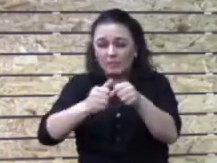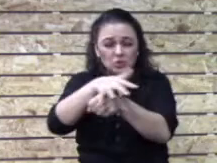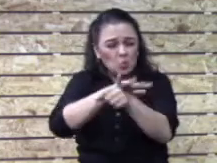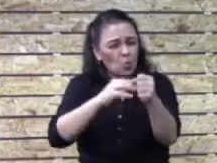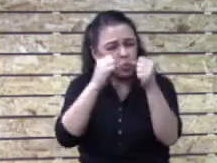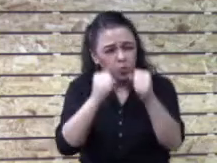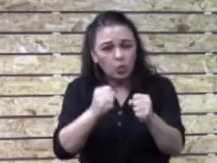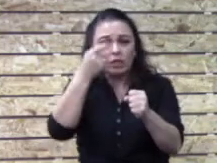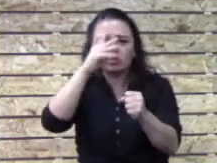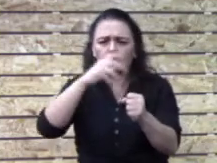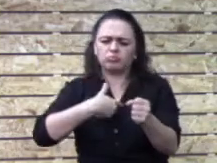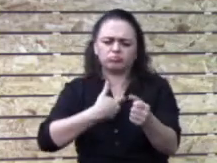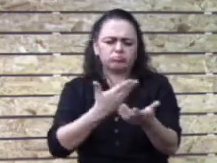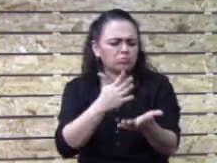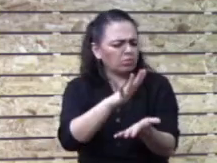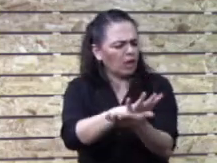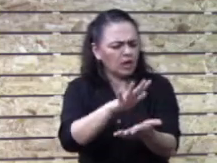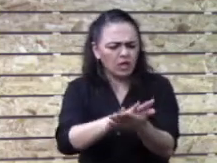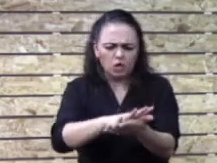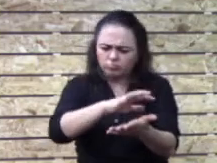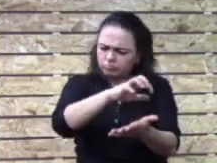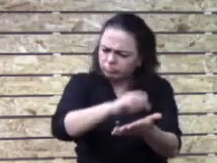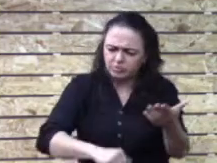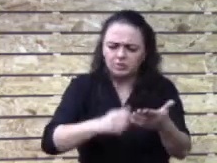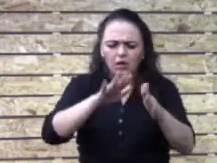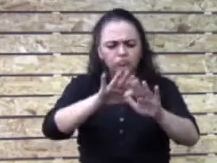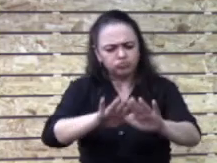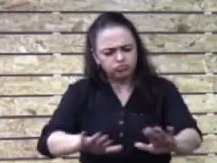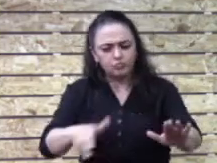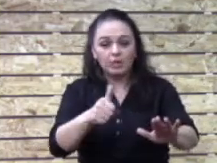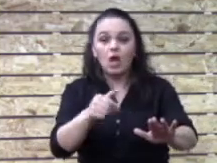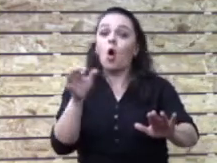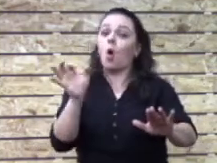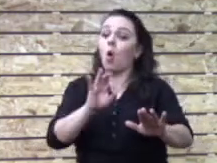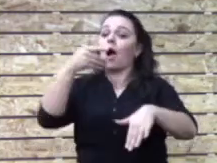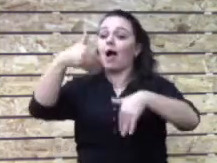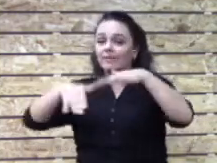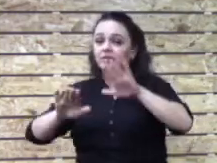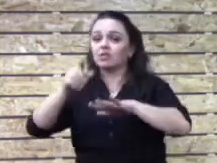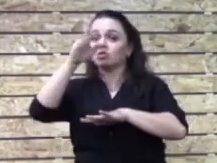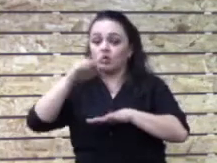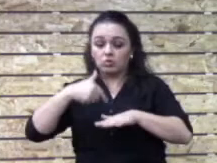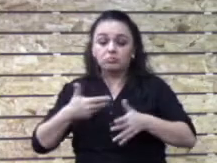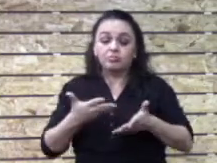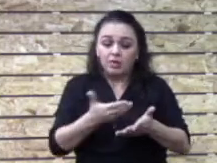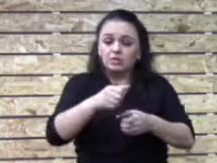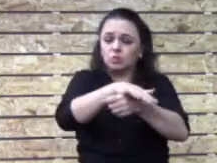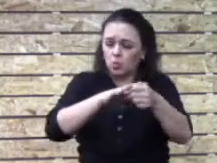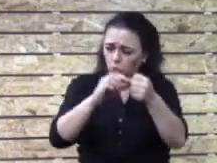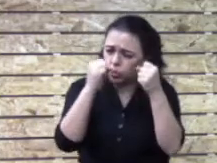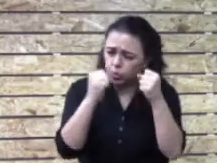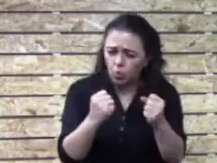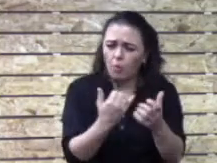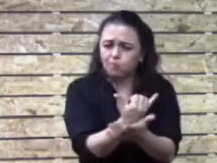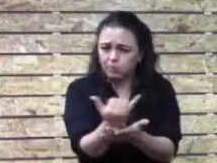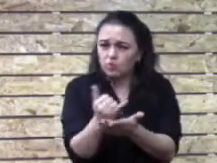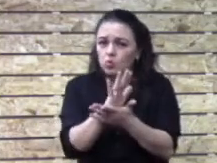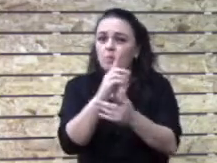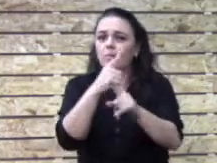Señor libra en medio del problema. Bueno, hasta aquí los tres